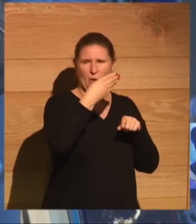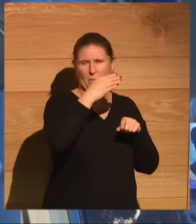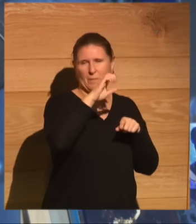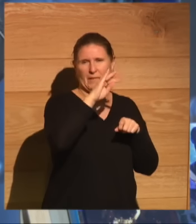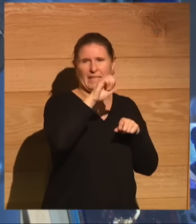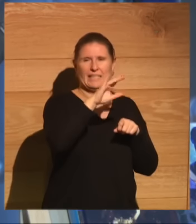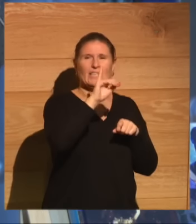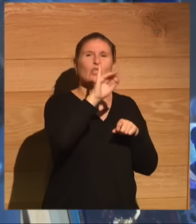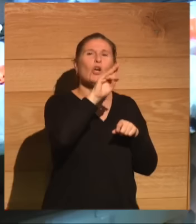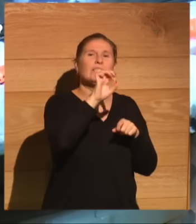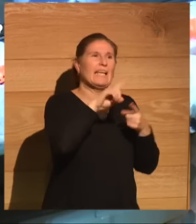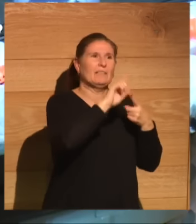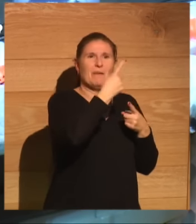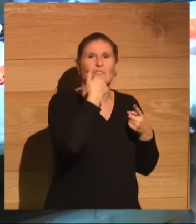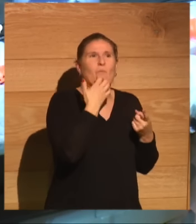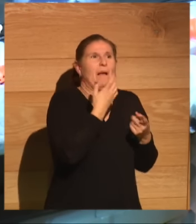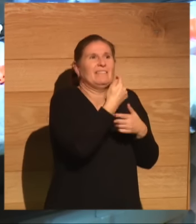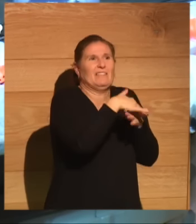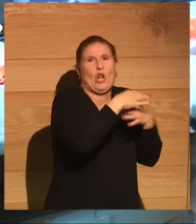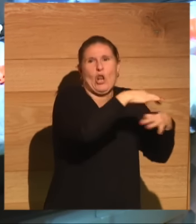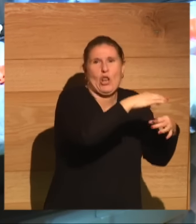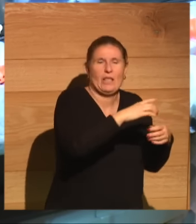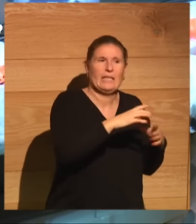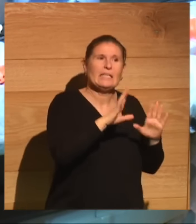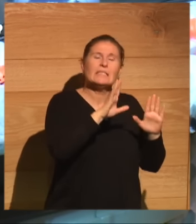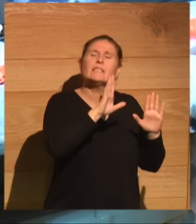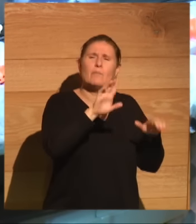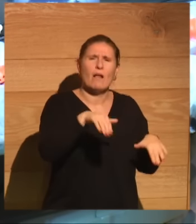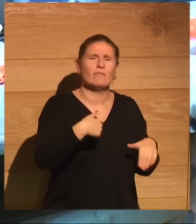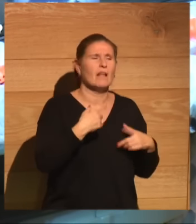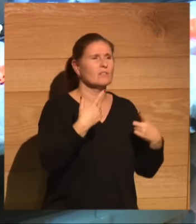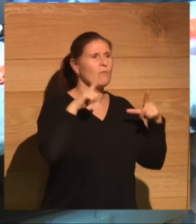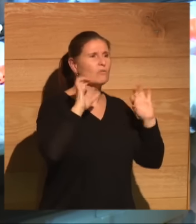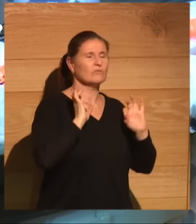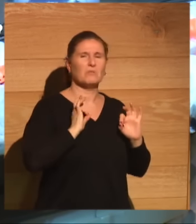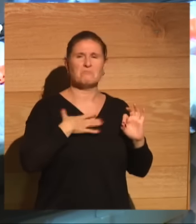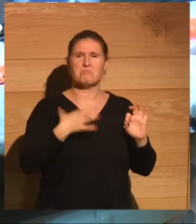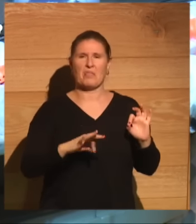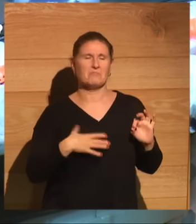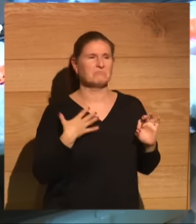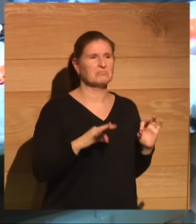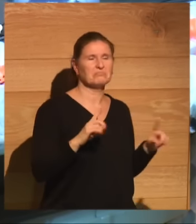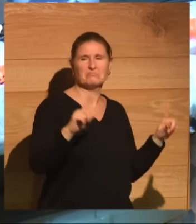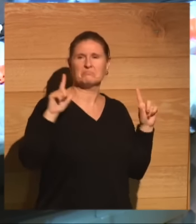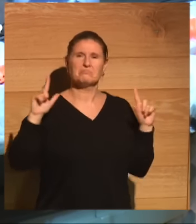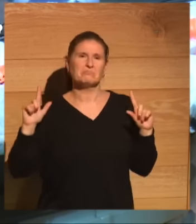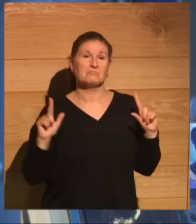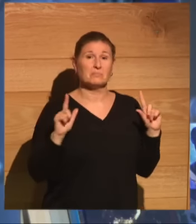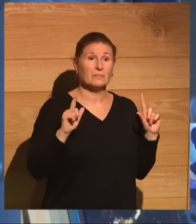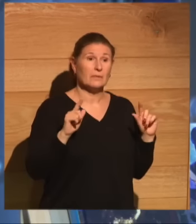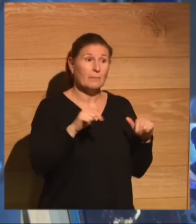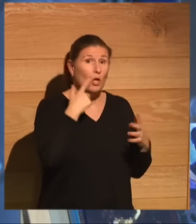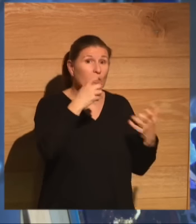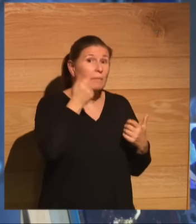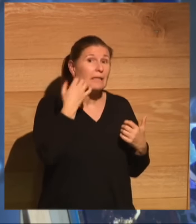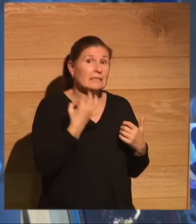sin embargo, está más cerca de él creer ciegamente en sí mismo. Decir, chico, es que yo voy para adelante. ¿Sabes además en qué se le nota eso? Que es lo que él en el